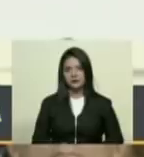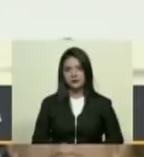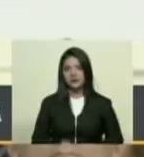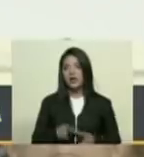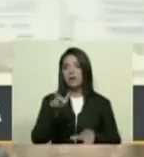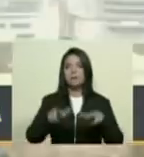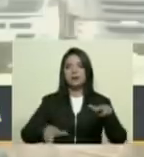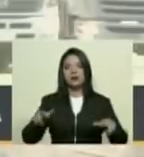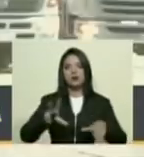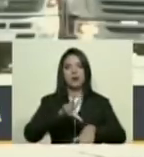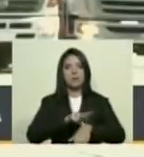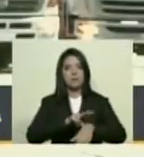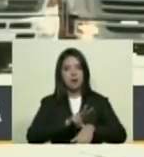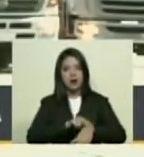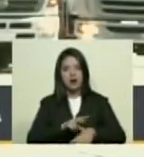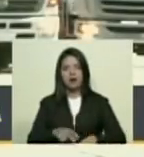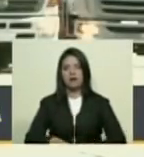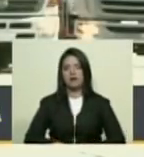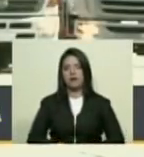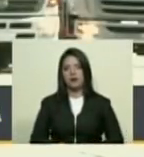personal médico, paramédico,